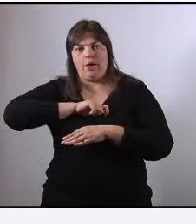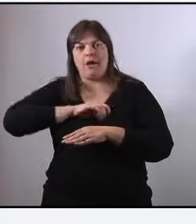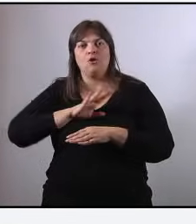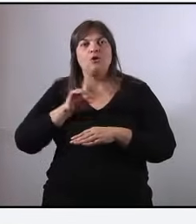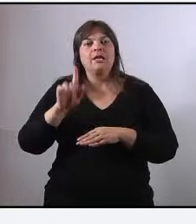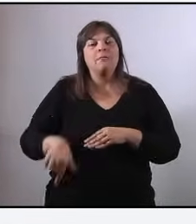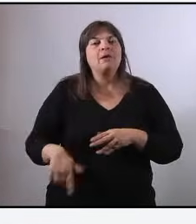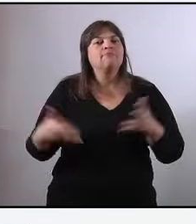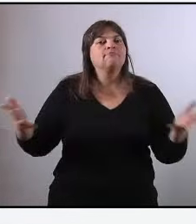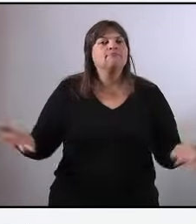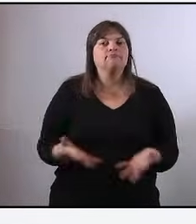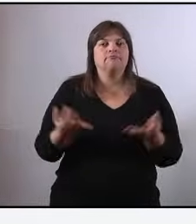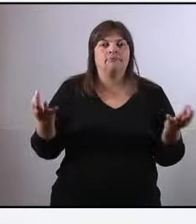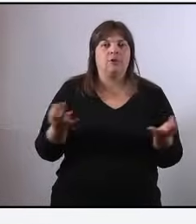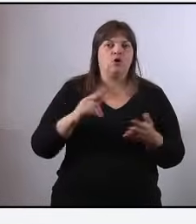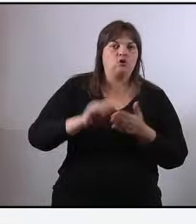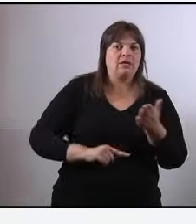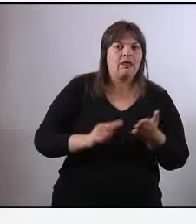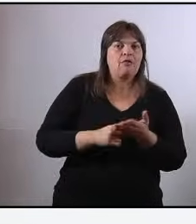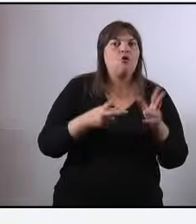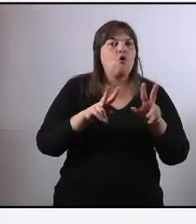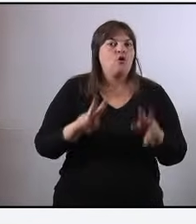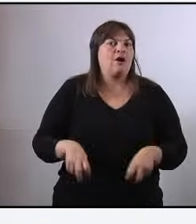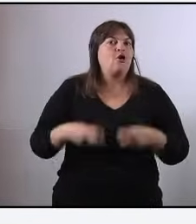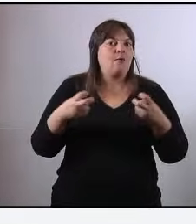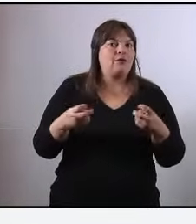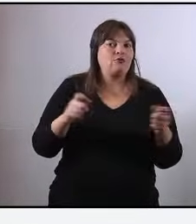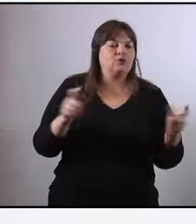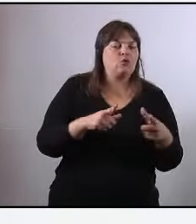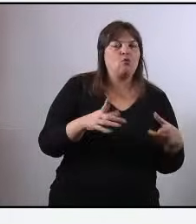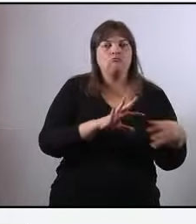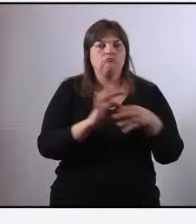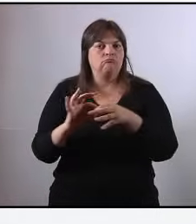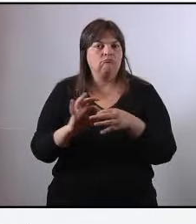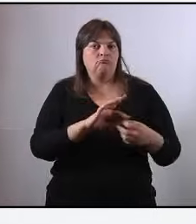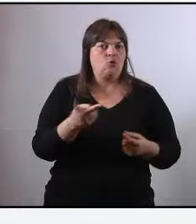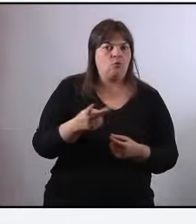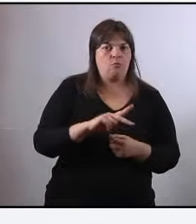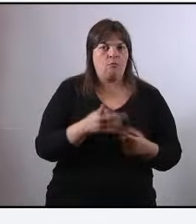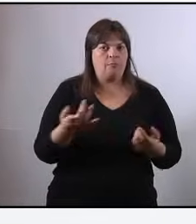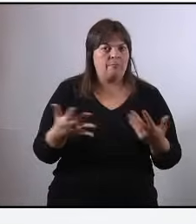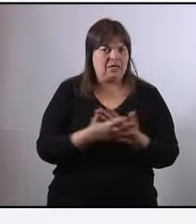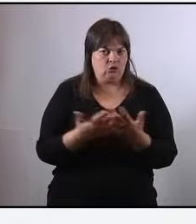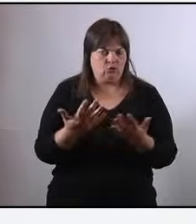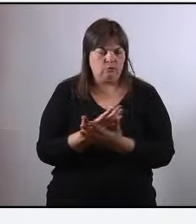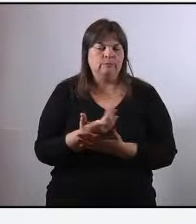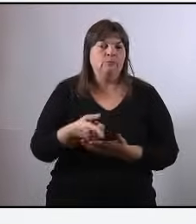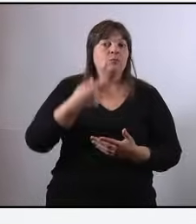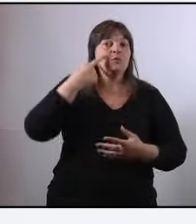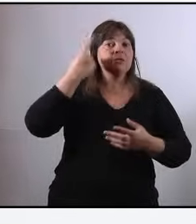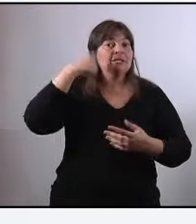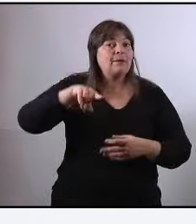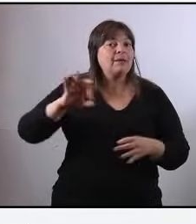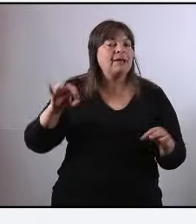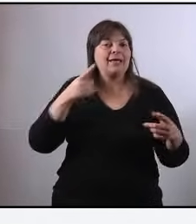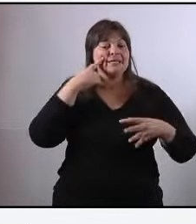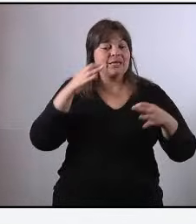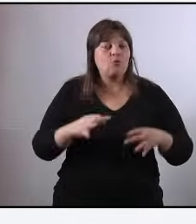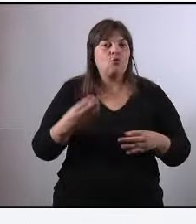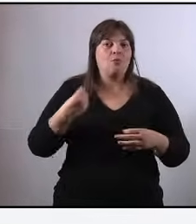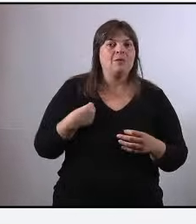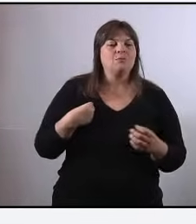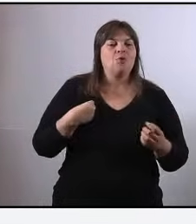la contratación o renovación de los seguros combinados. Como saben, estos seguros son aquellos que protegen a